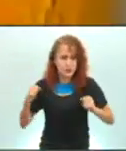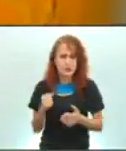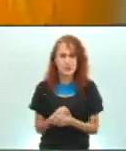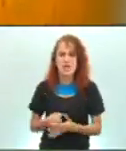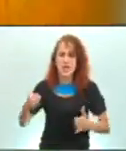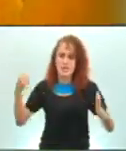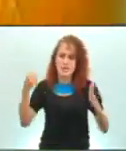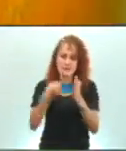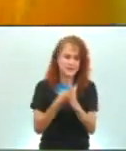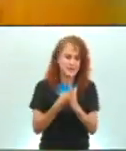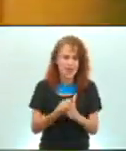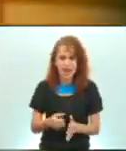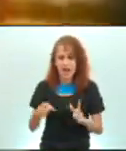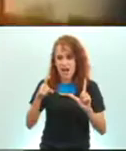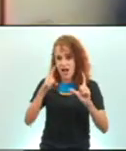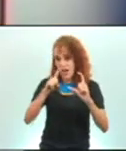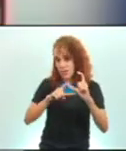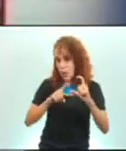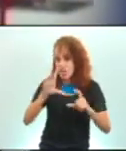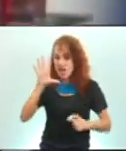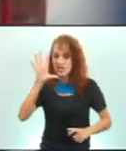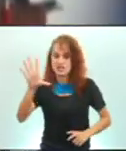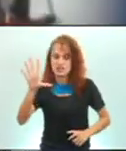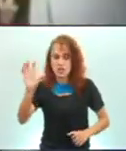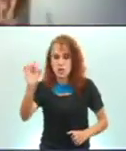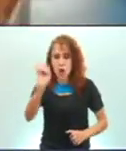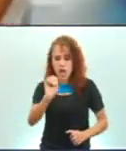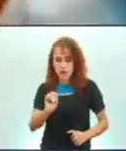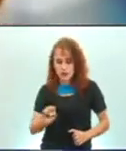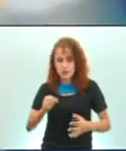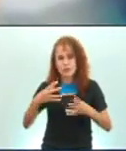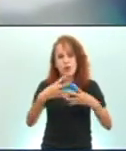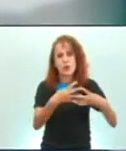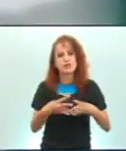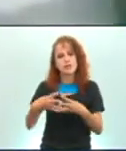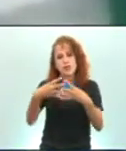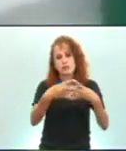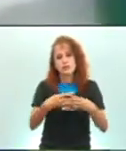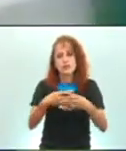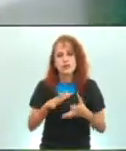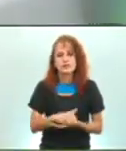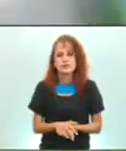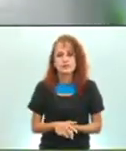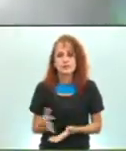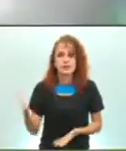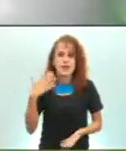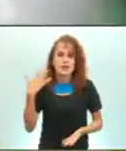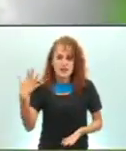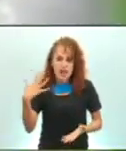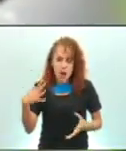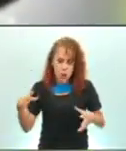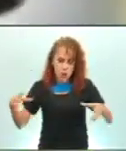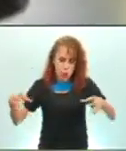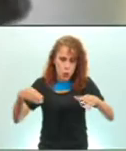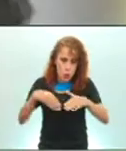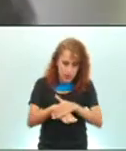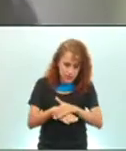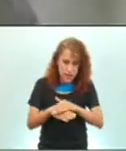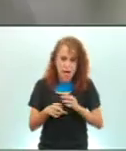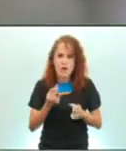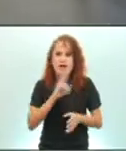e impactar con categoría 5 al sur de los Estados Unidos. El calor almacenado en el